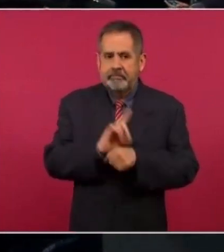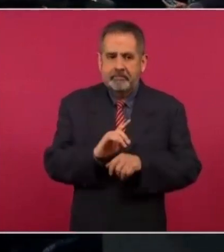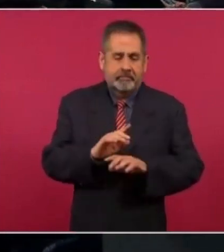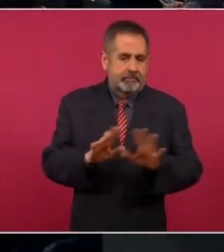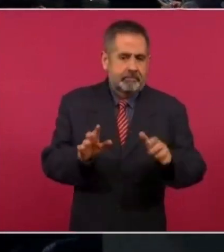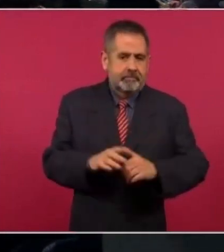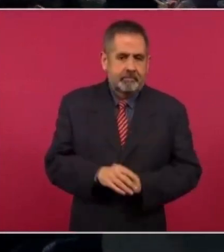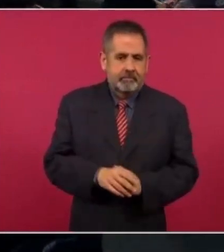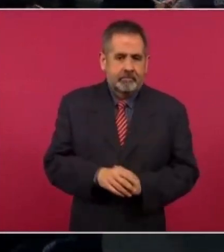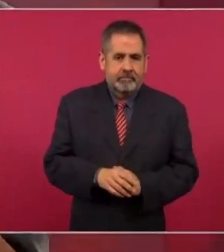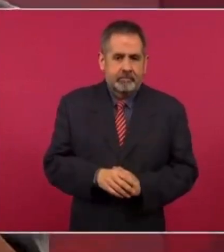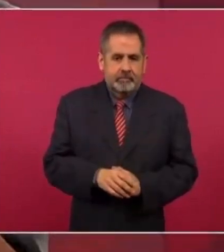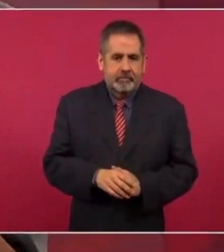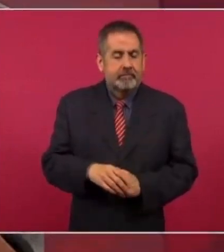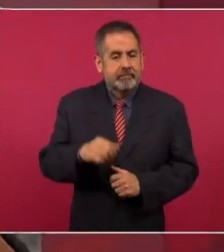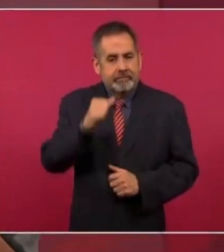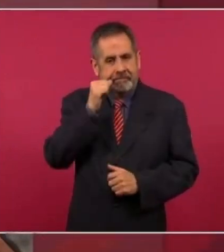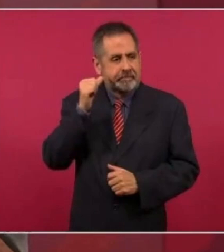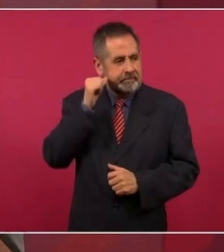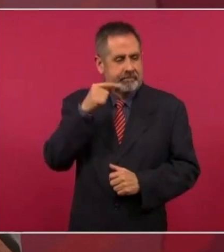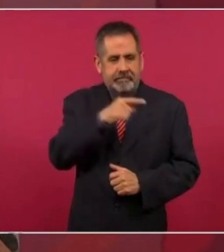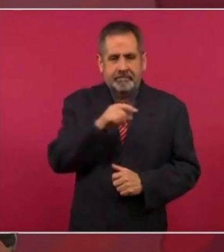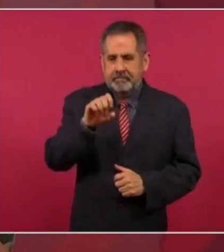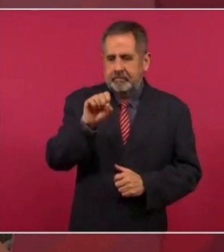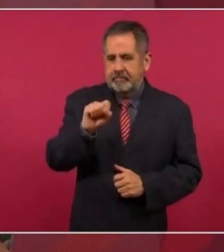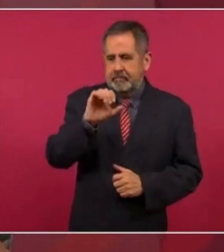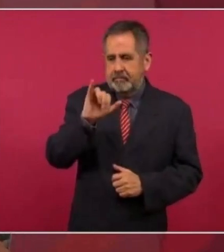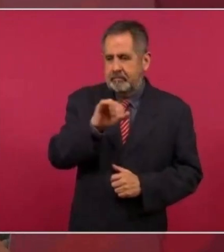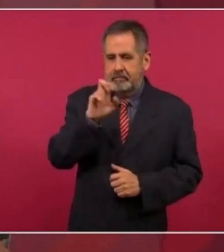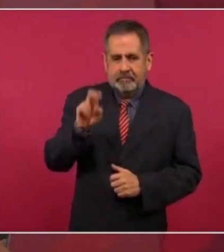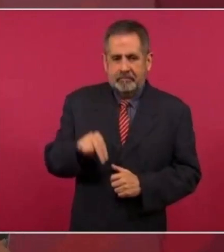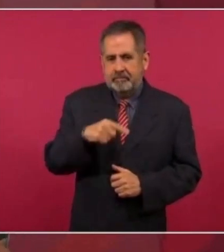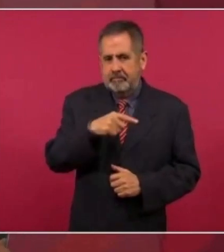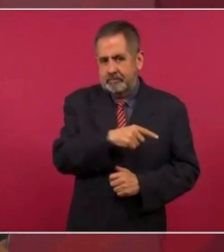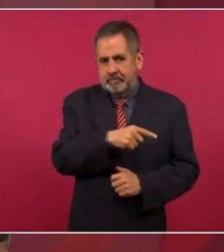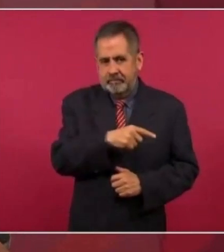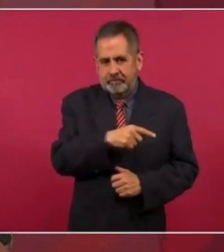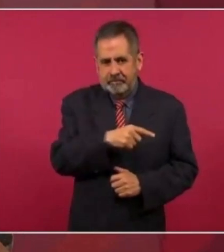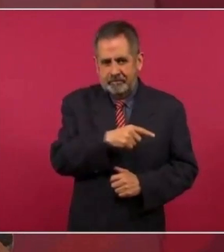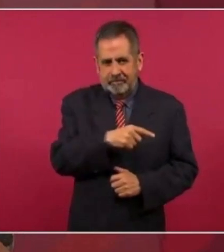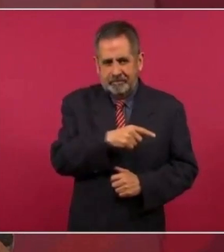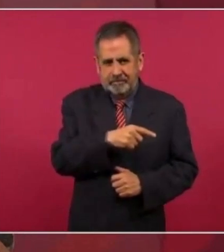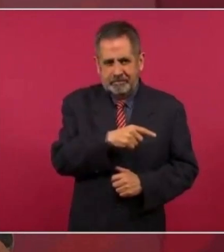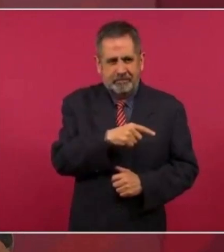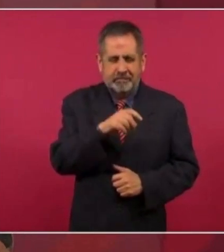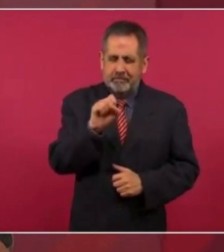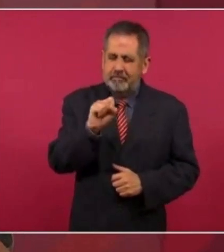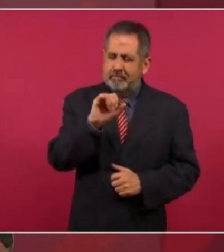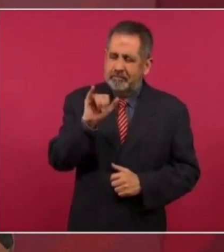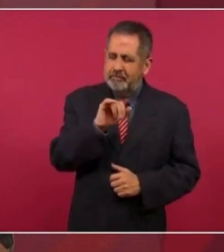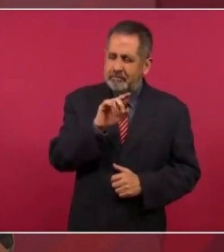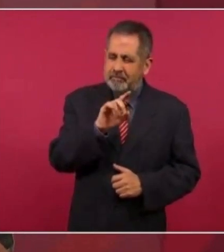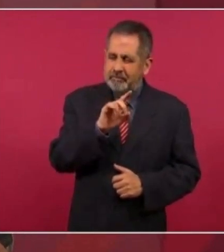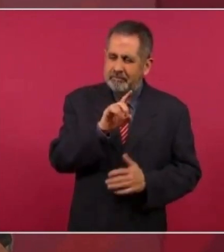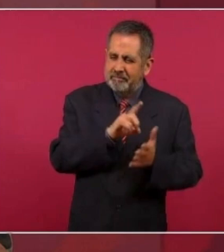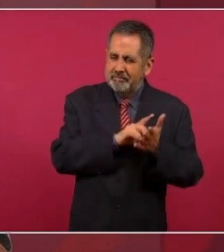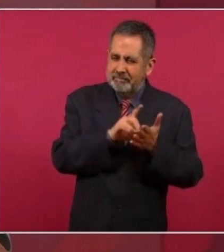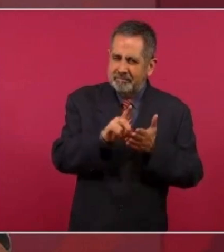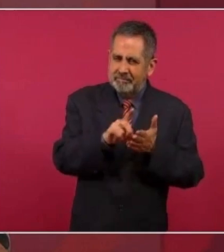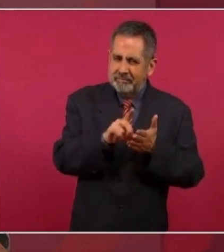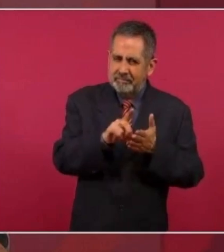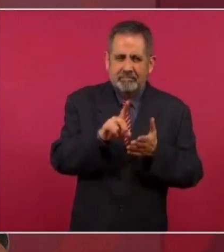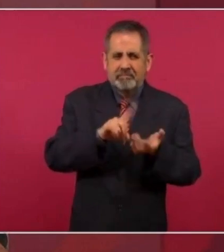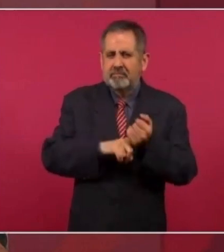Ayer sí, Suprema Corte del Derecho, si acaso, no de